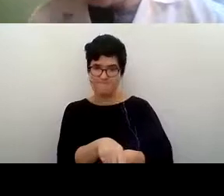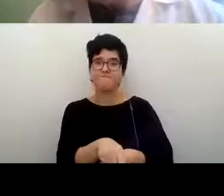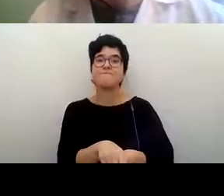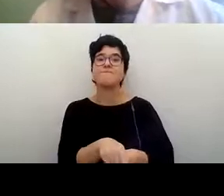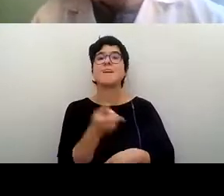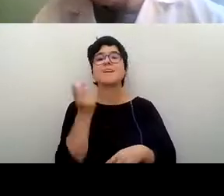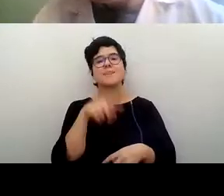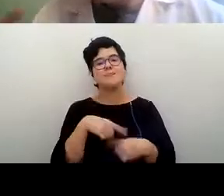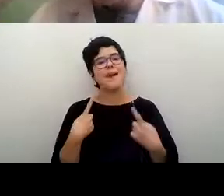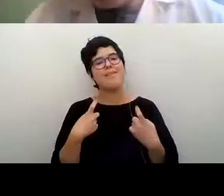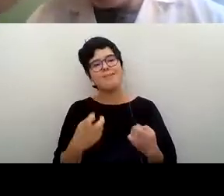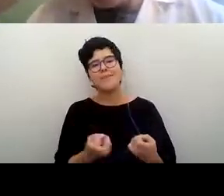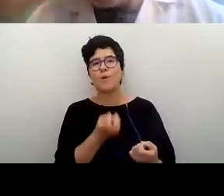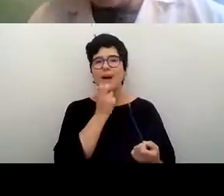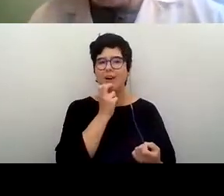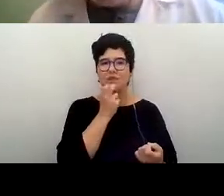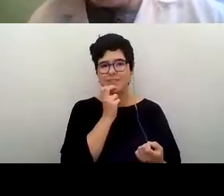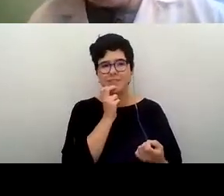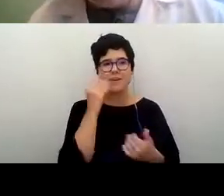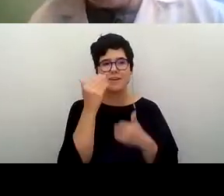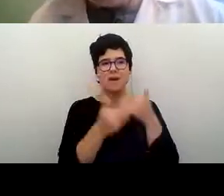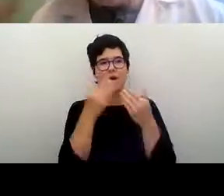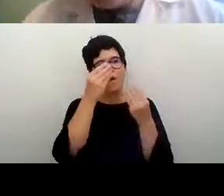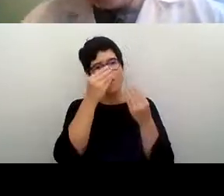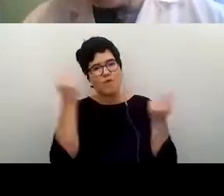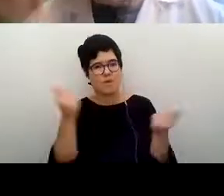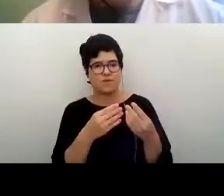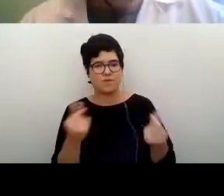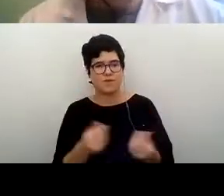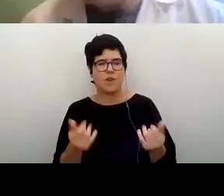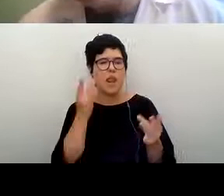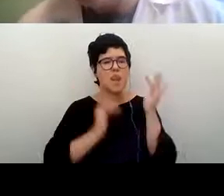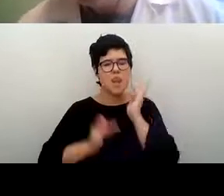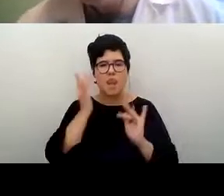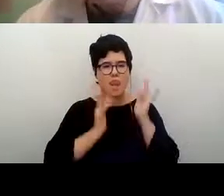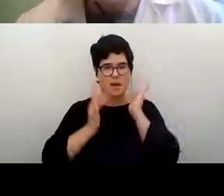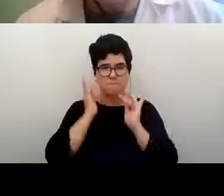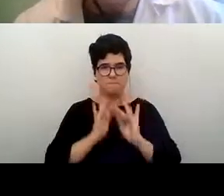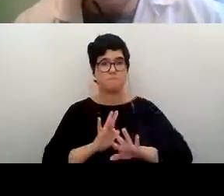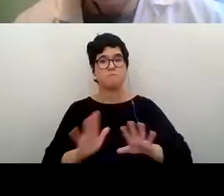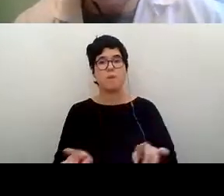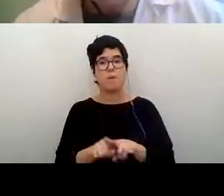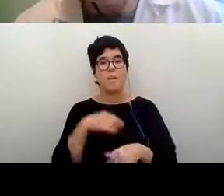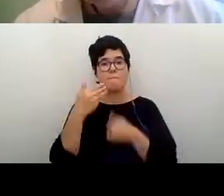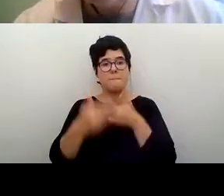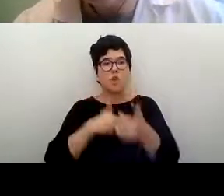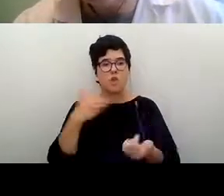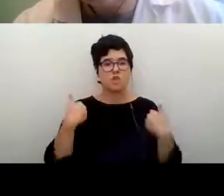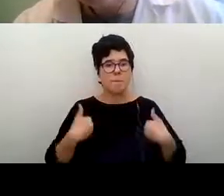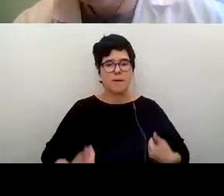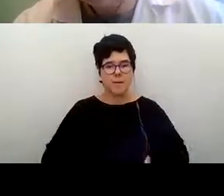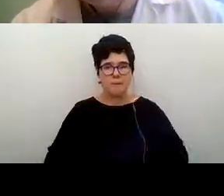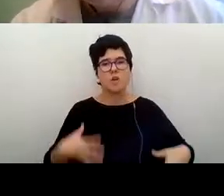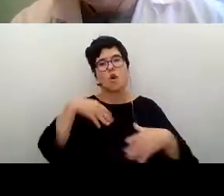antioxidar o desoxidar todos los procesos neurológicos, todos los procesos metabólicos que se han producido en el sistema nervioso